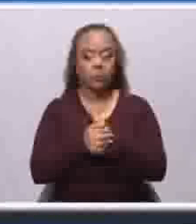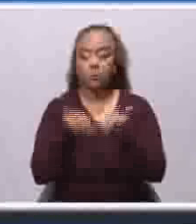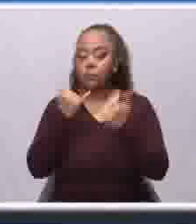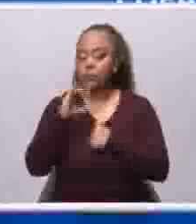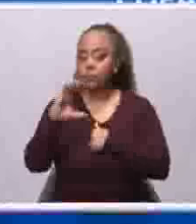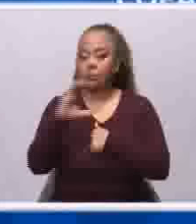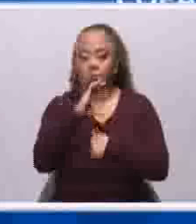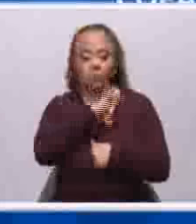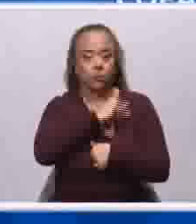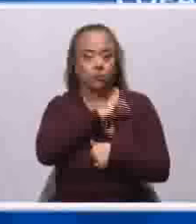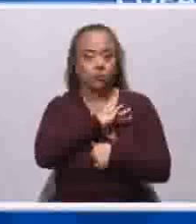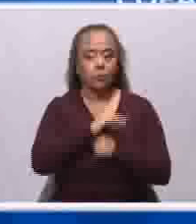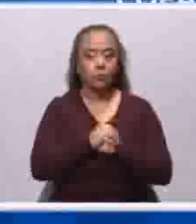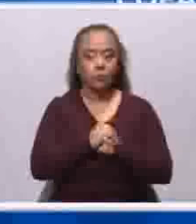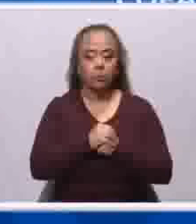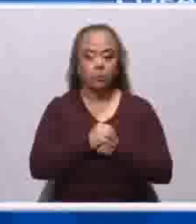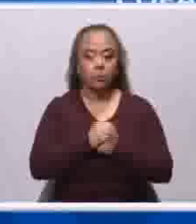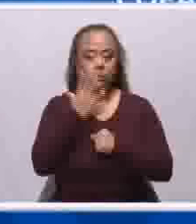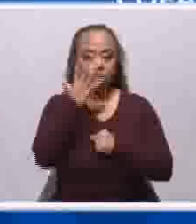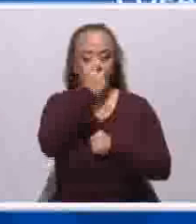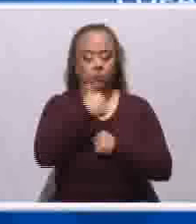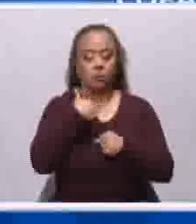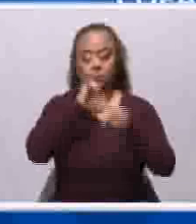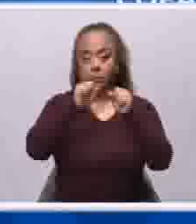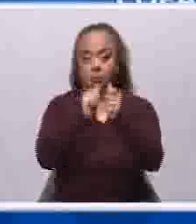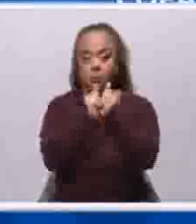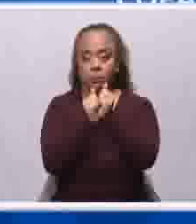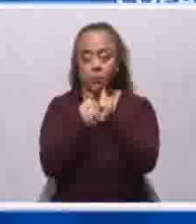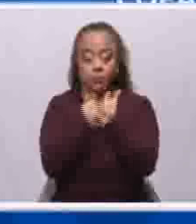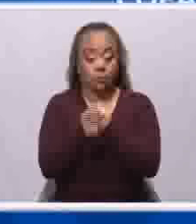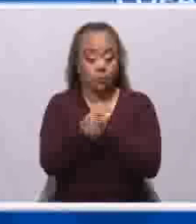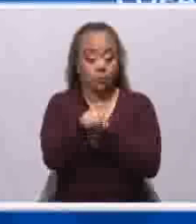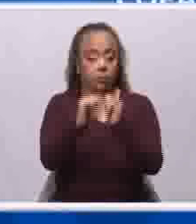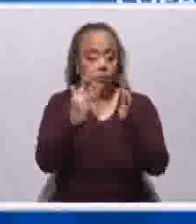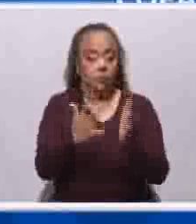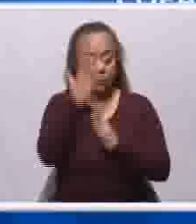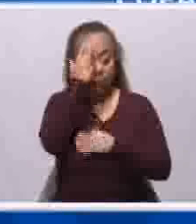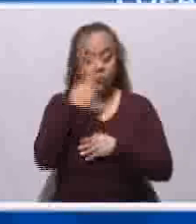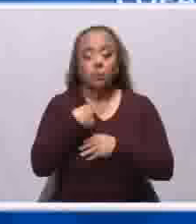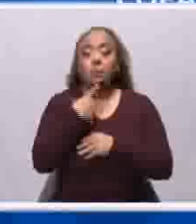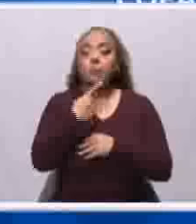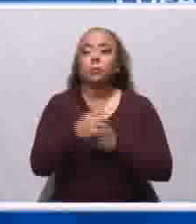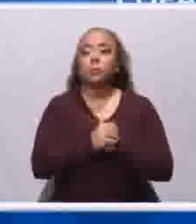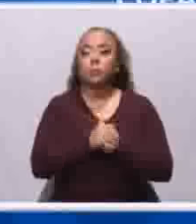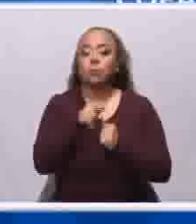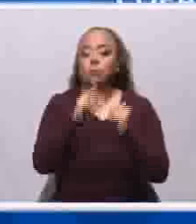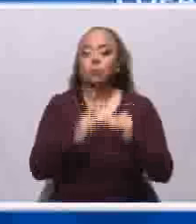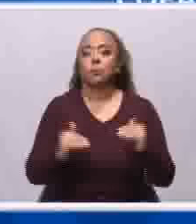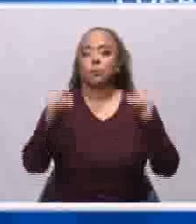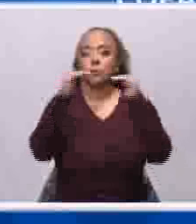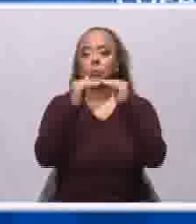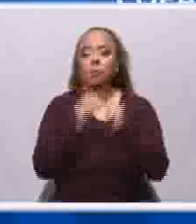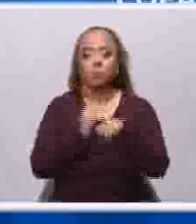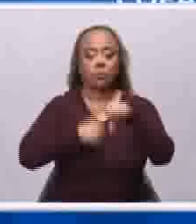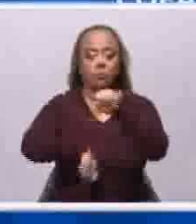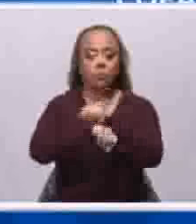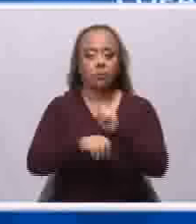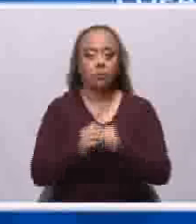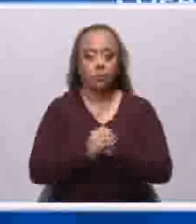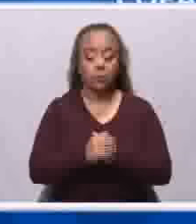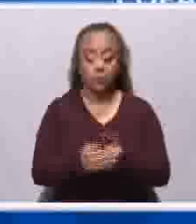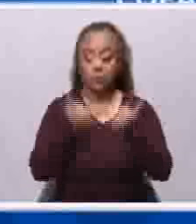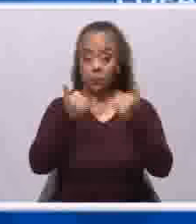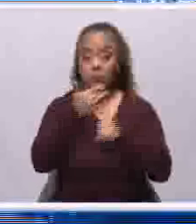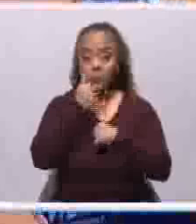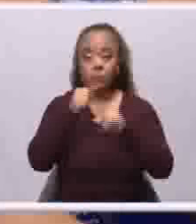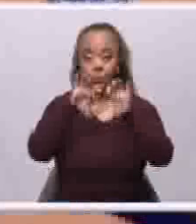ganancia Qué lindo que es tener la posibilidad de competir con estos jugadores porque yo le decía que esto es la Elite esto es la elit del fútbol acá están